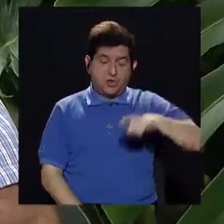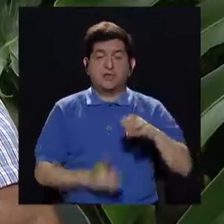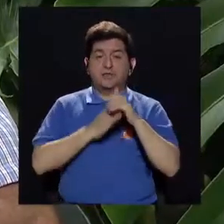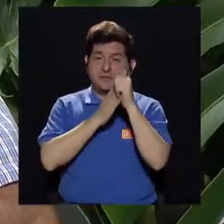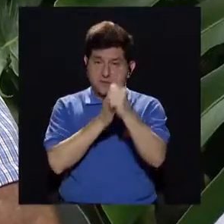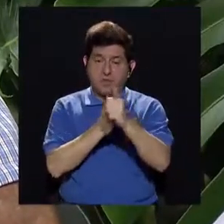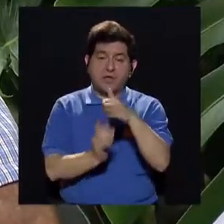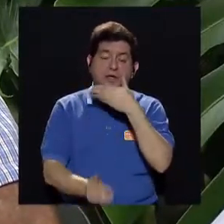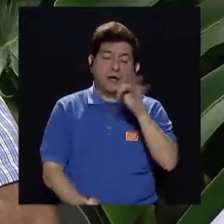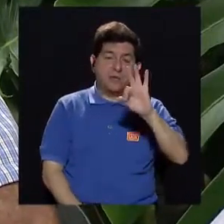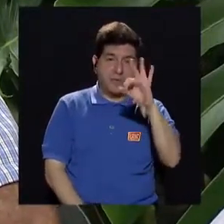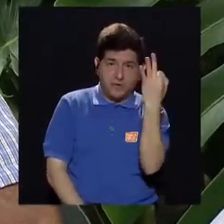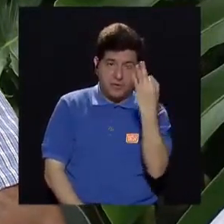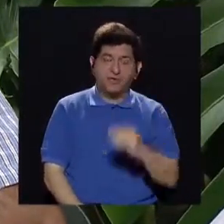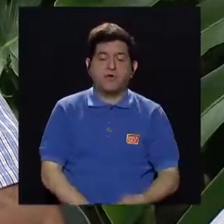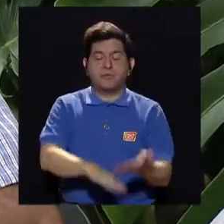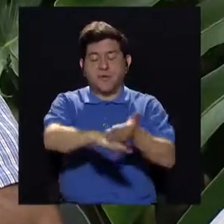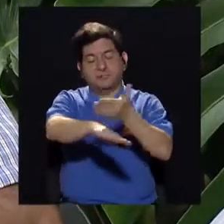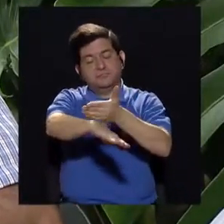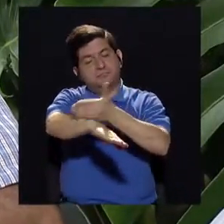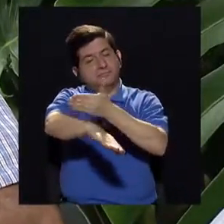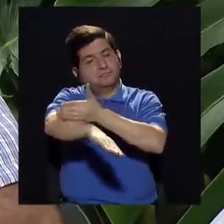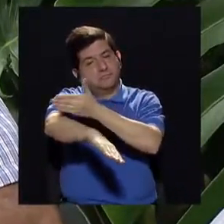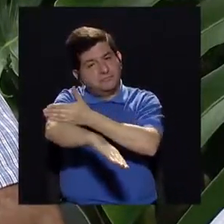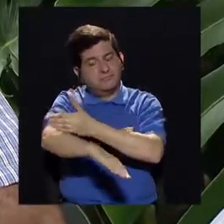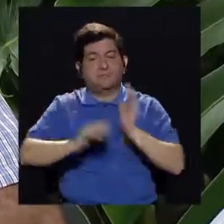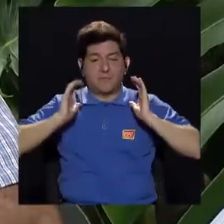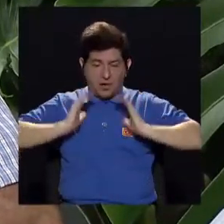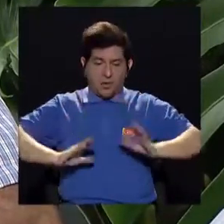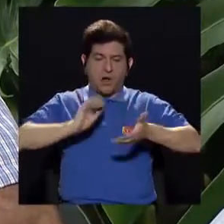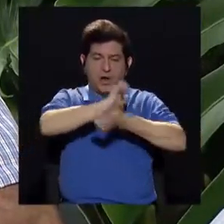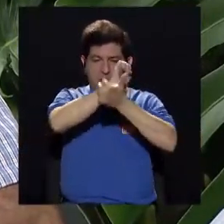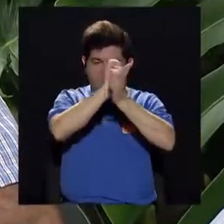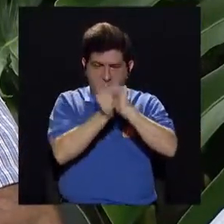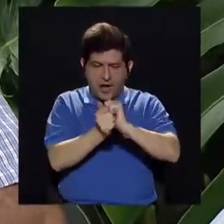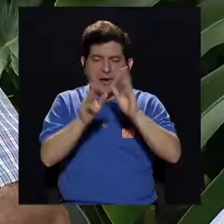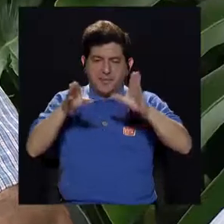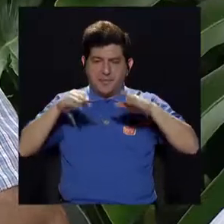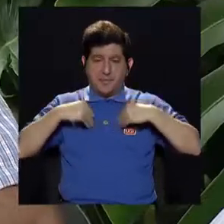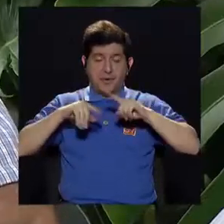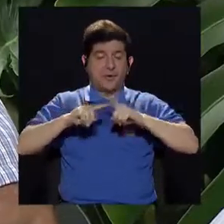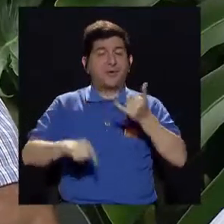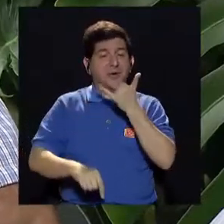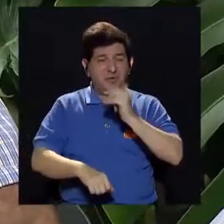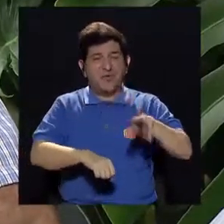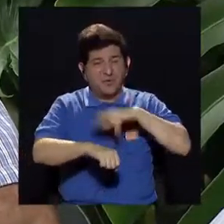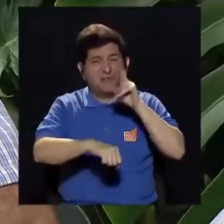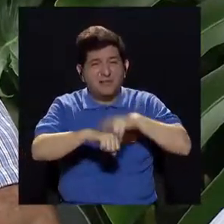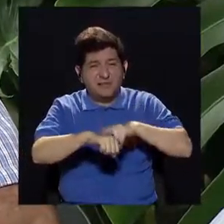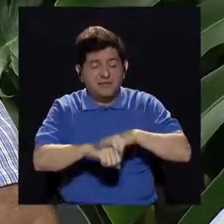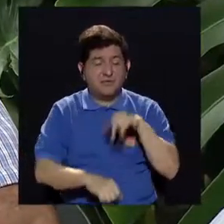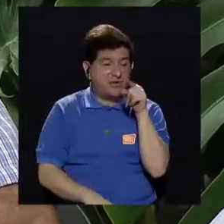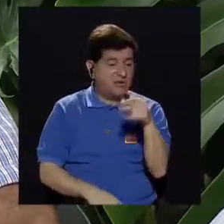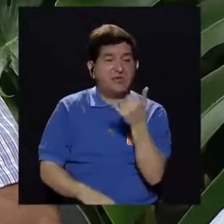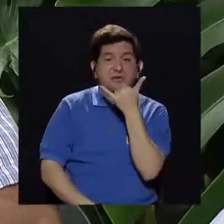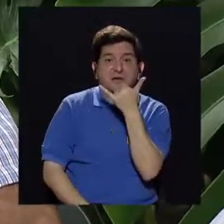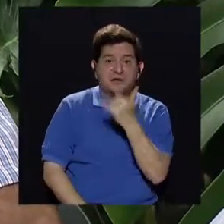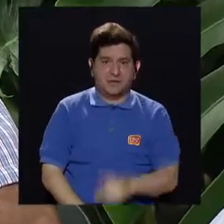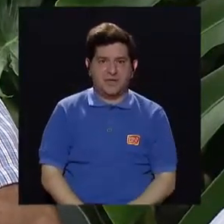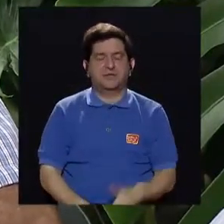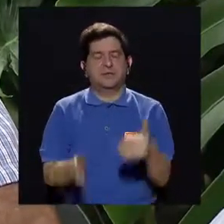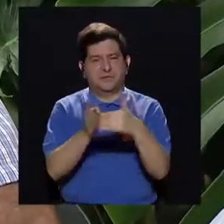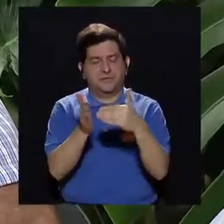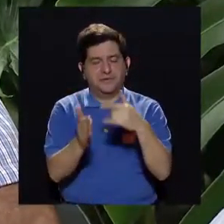guíen. Y la mejor forma es progresivo, ¿verdad? Esa es la mejor forma en que el cuerpo se adapta. Pero esos son los errores más comunes y ese tipo de error lo que termina